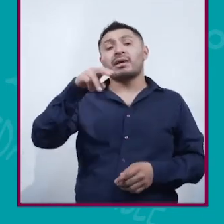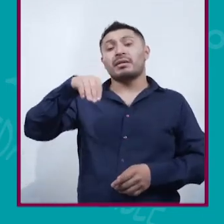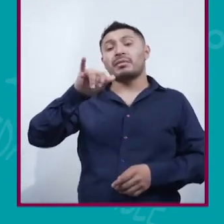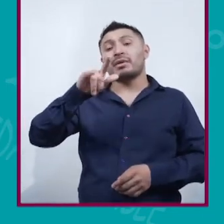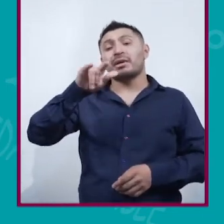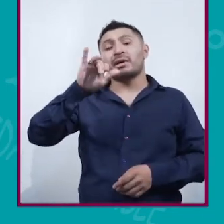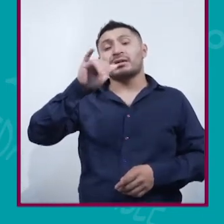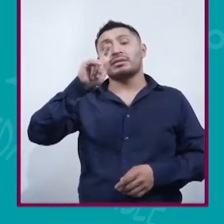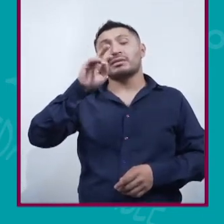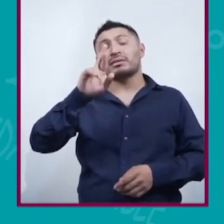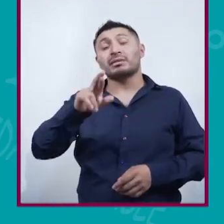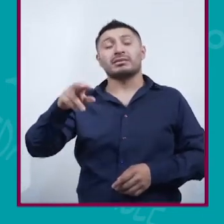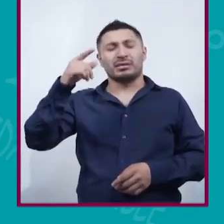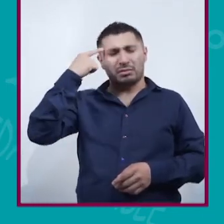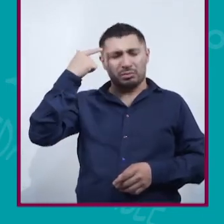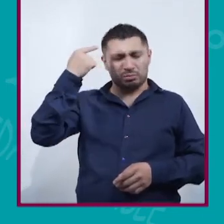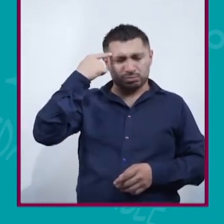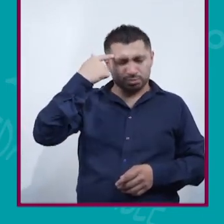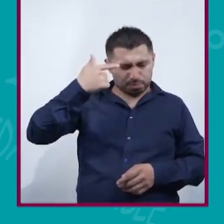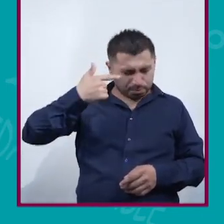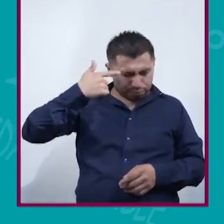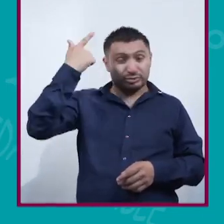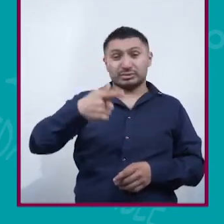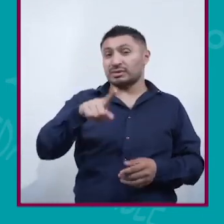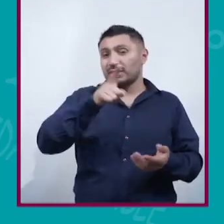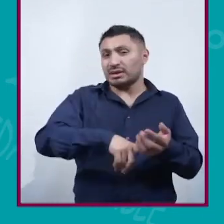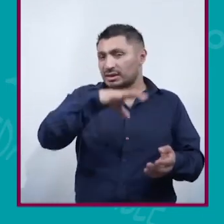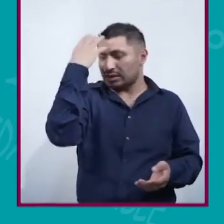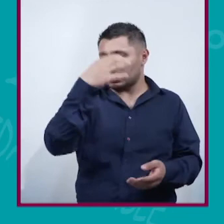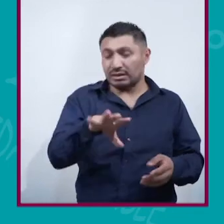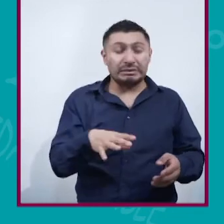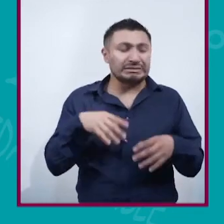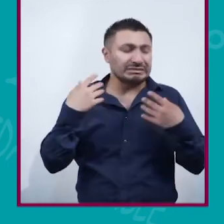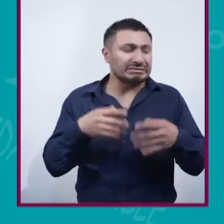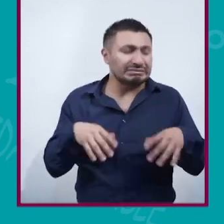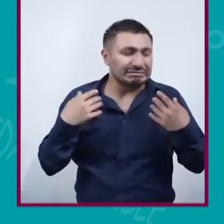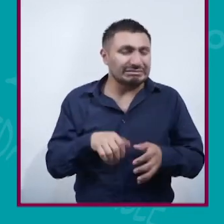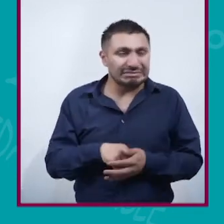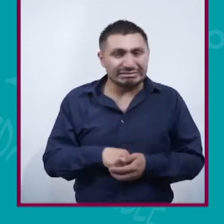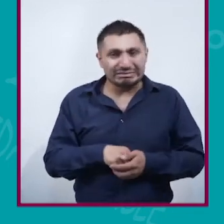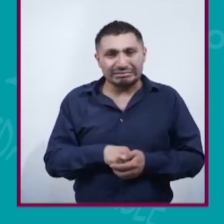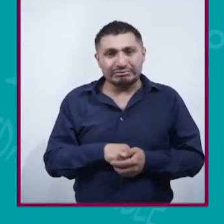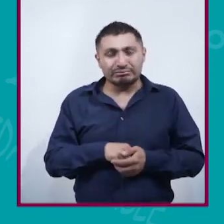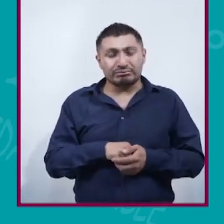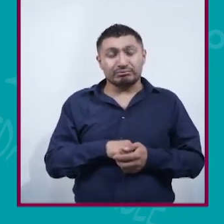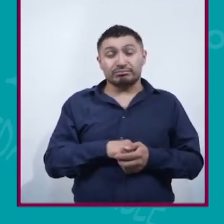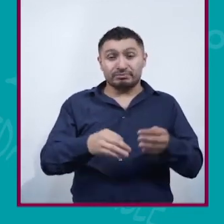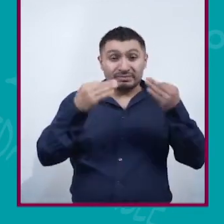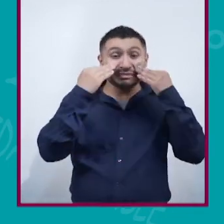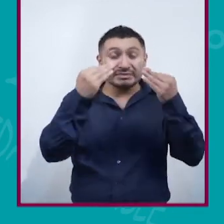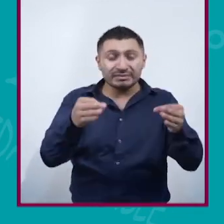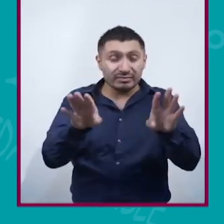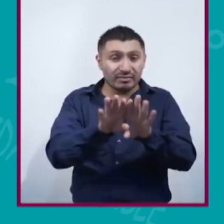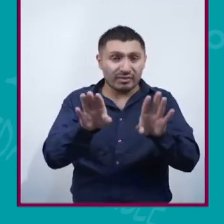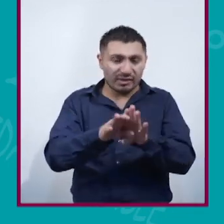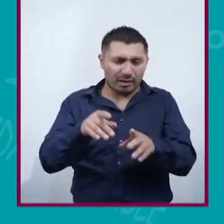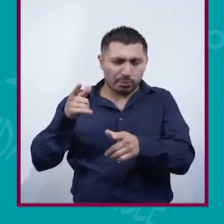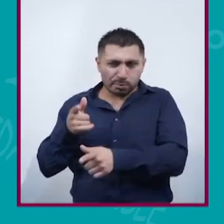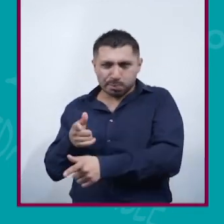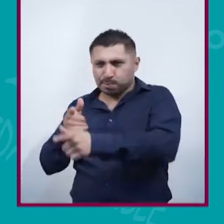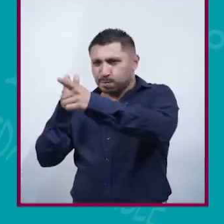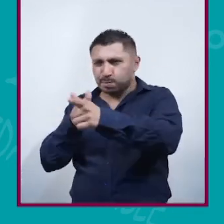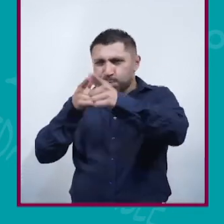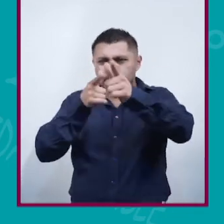100, tomado en una foto, y también hay cine, pues evidenció que era